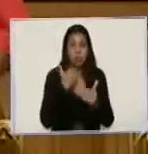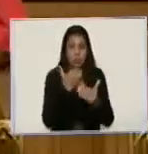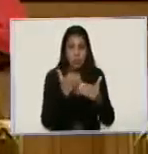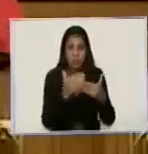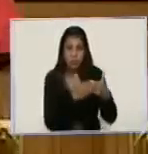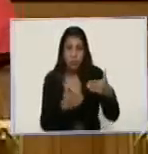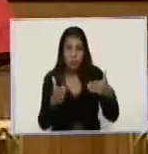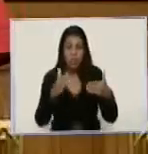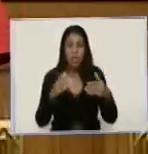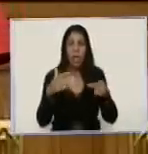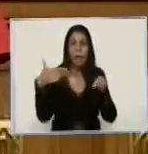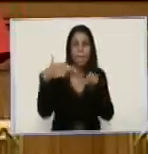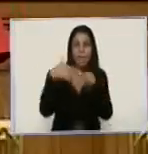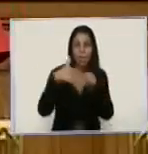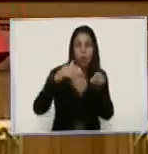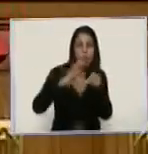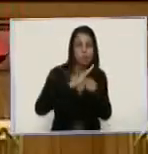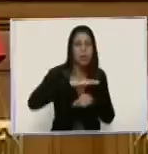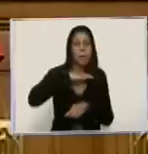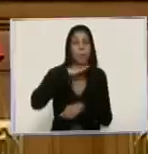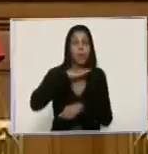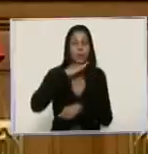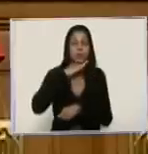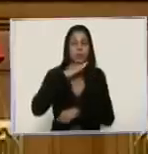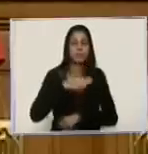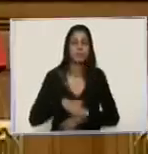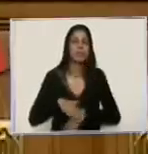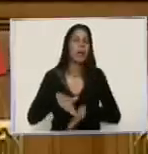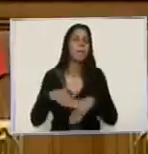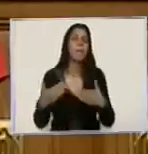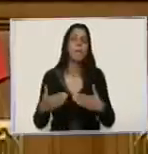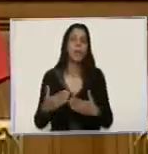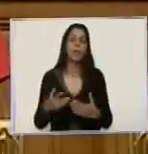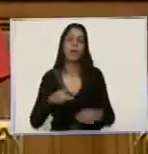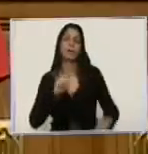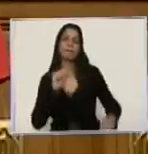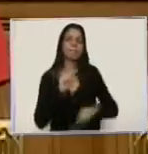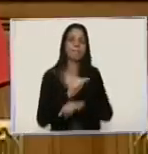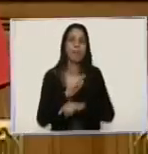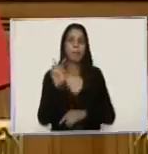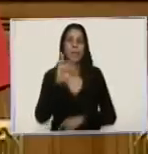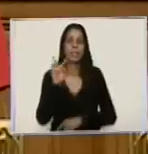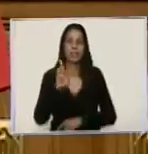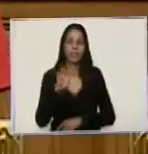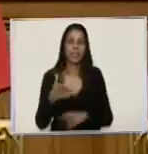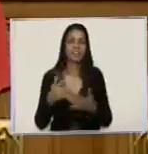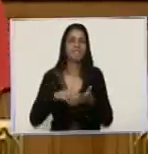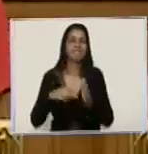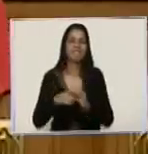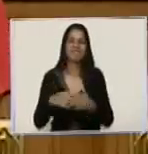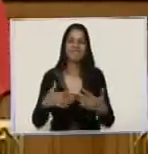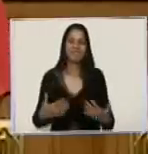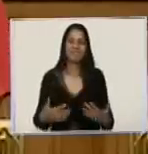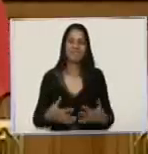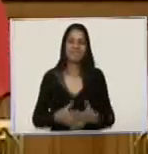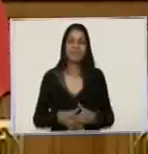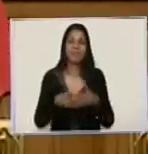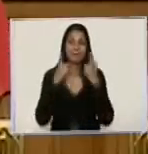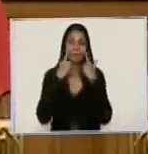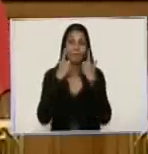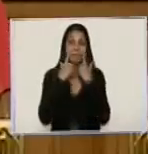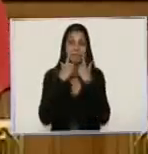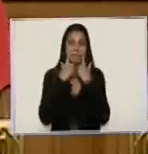Entonces, el ataque contra nosotros, evidentemente, viene de un